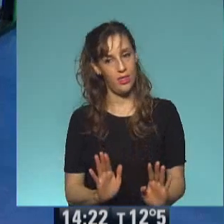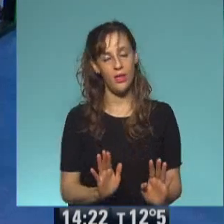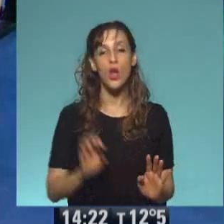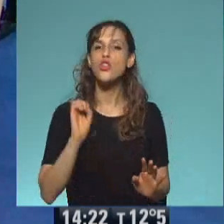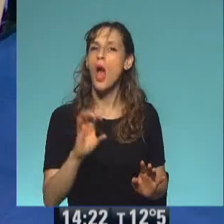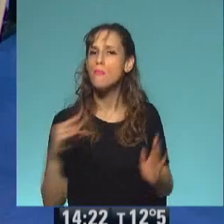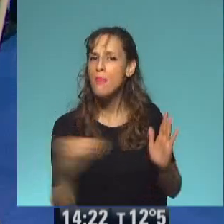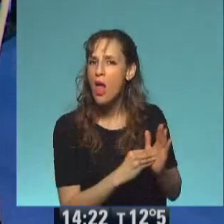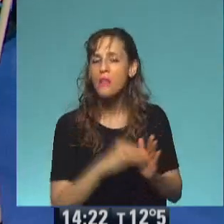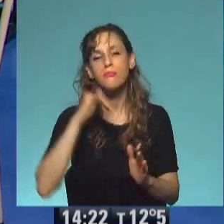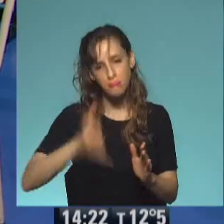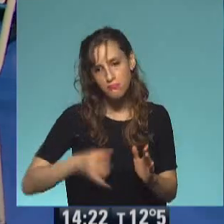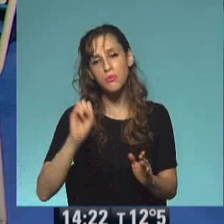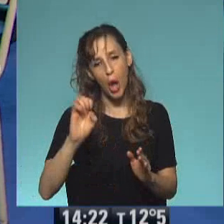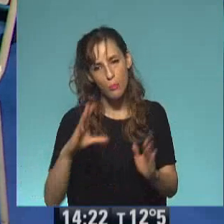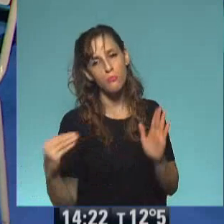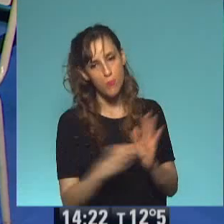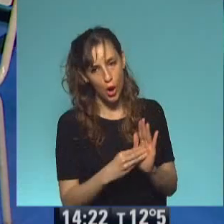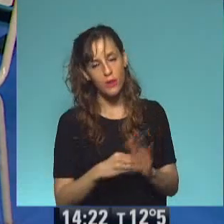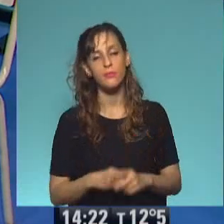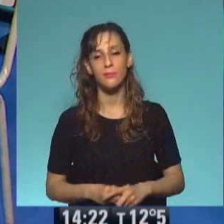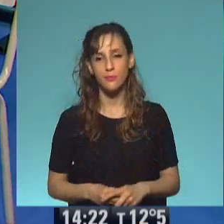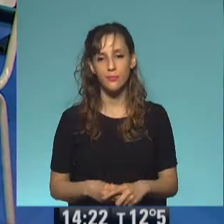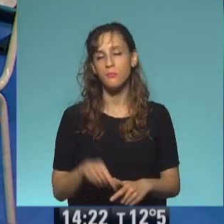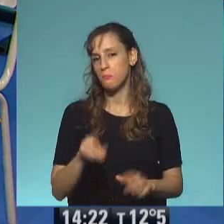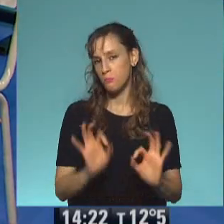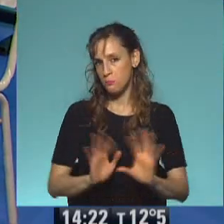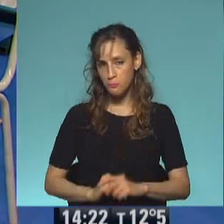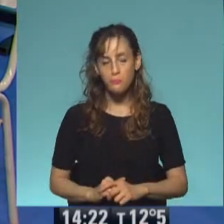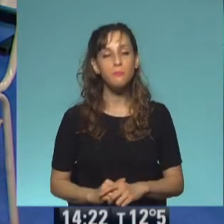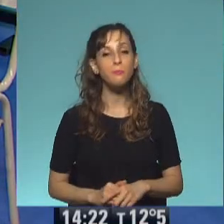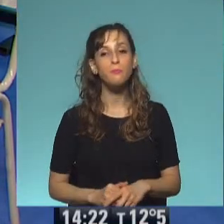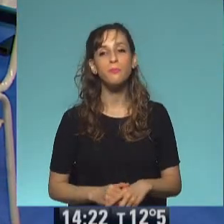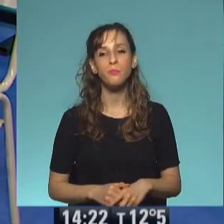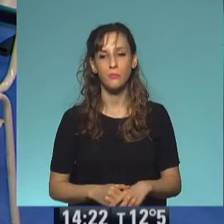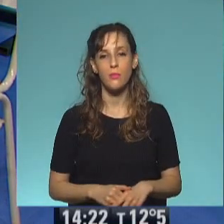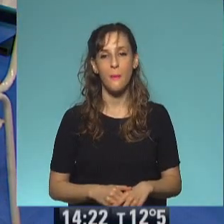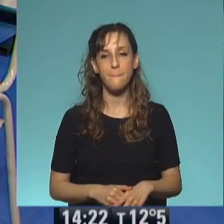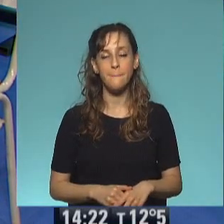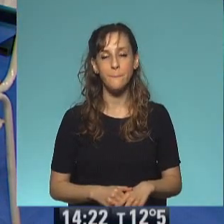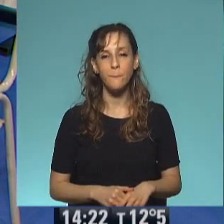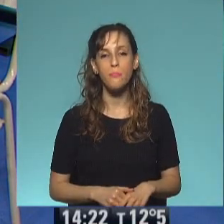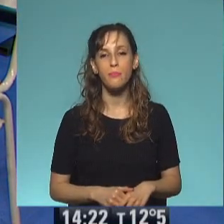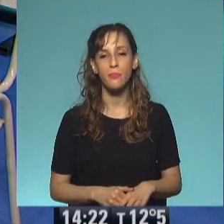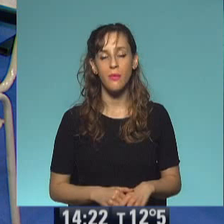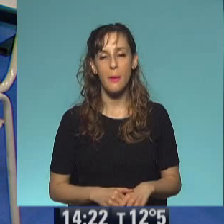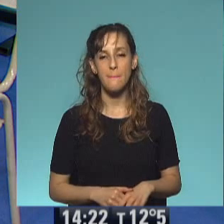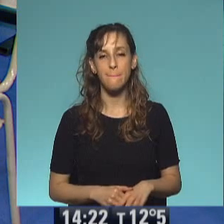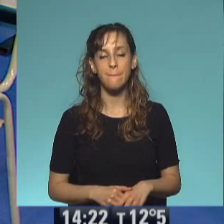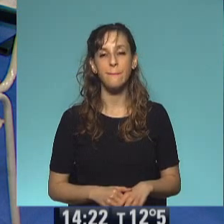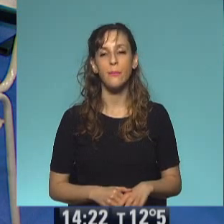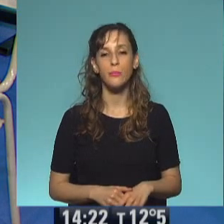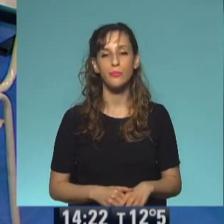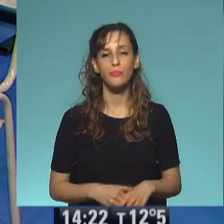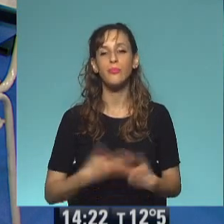nombre? Ponele nombre para que no lo perdamos. Maga. Maga, Emi. Yo después me lo paso una hoja para tener mi tablero también. Me voy a poner